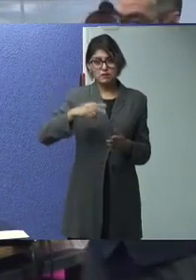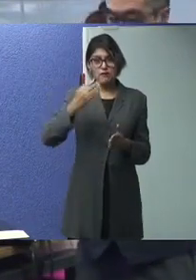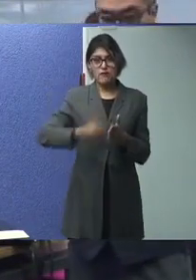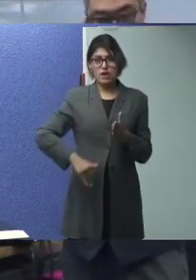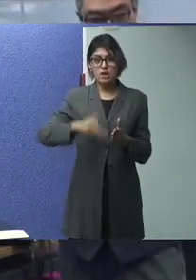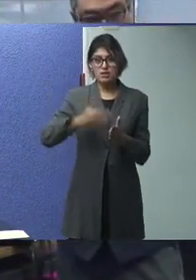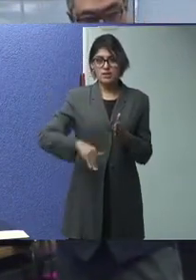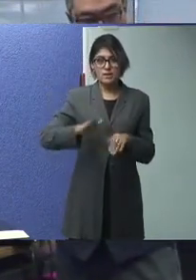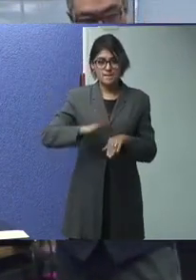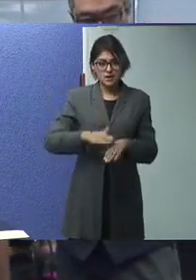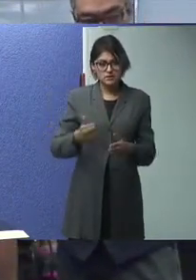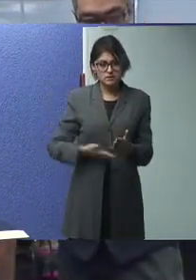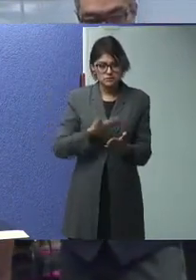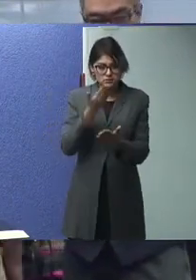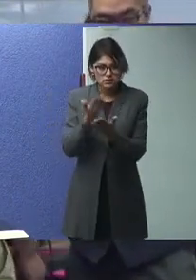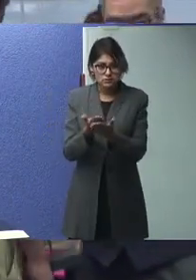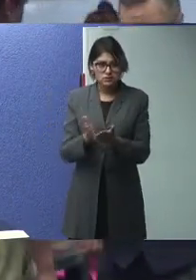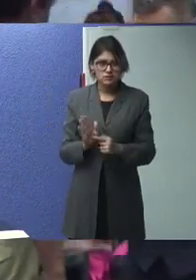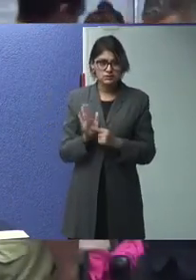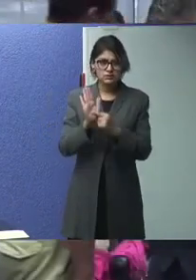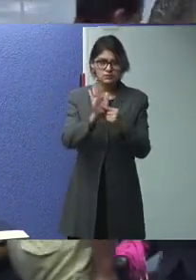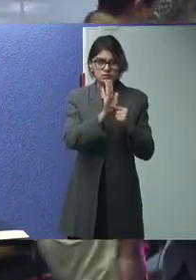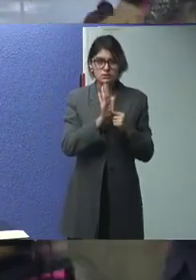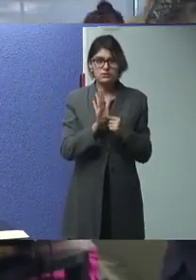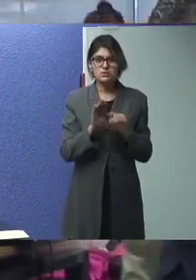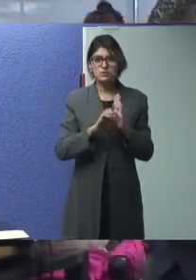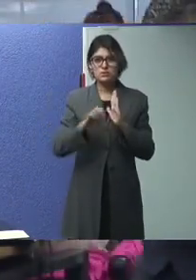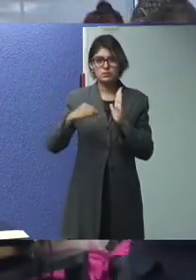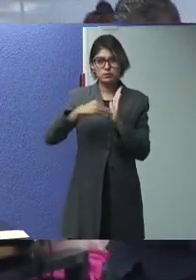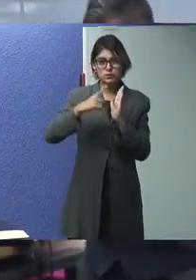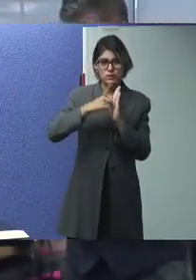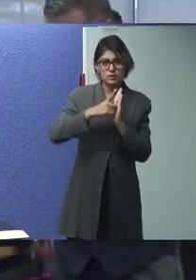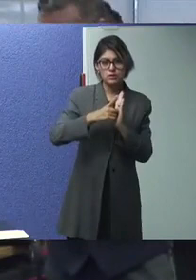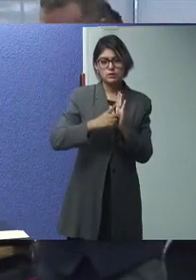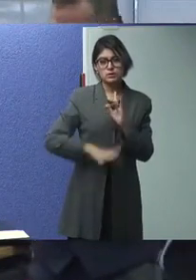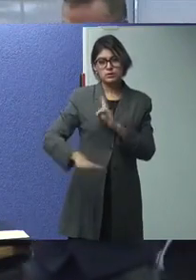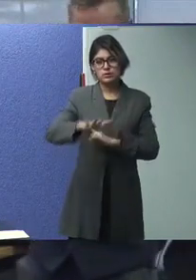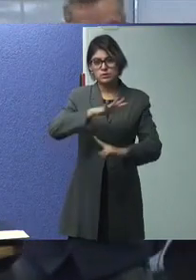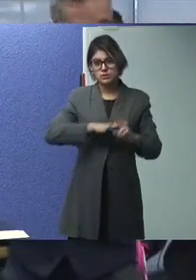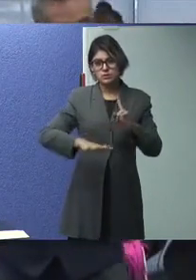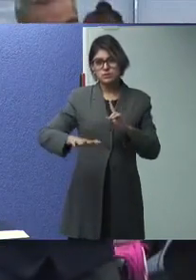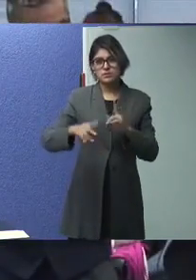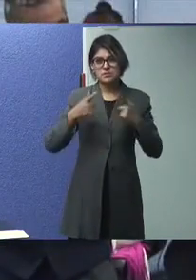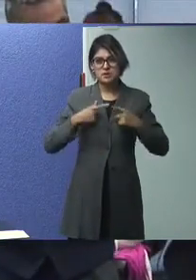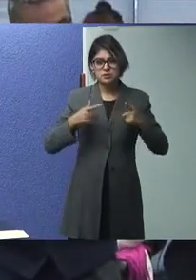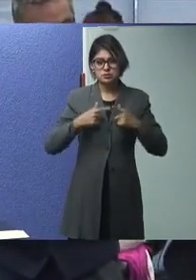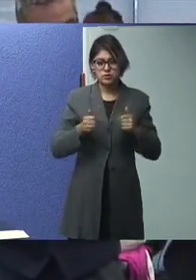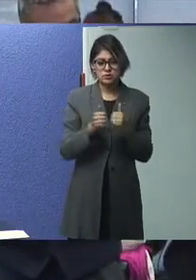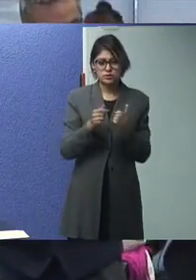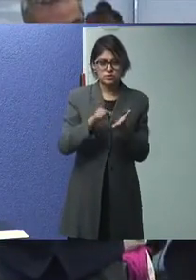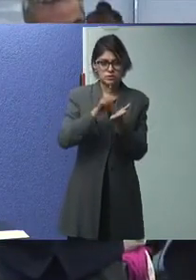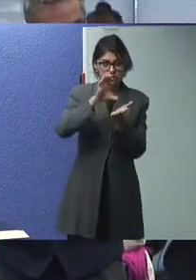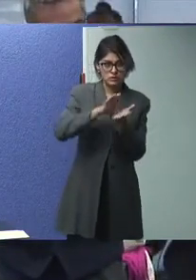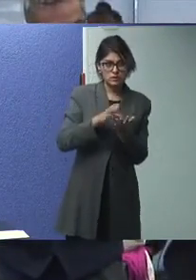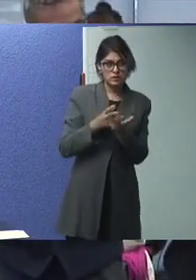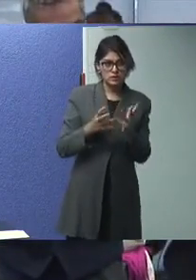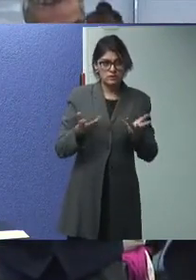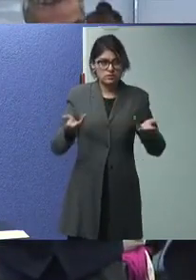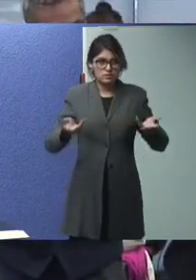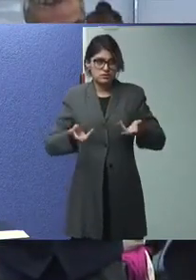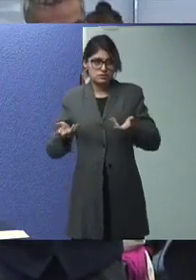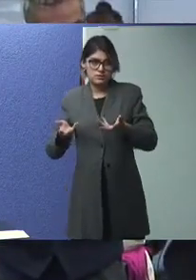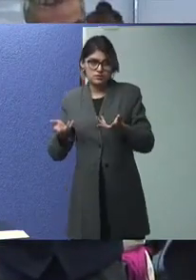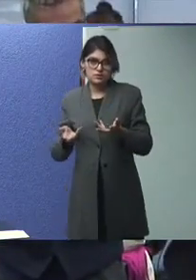generar este tipo de propuestas, ¿no? Recordemos que el modelo social o el movimiento social de personas con discapacidad ha